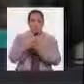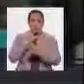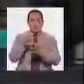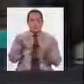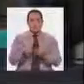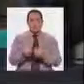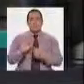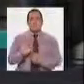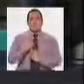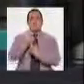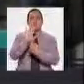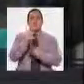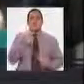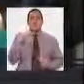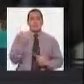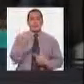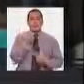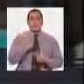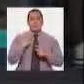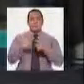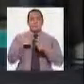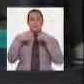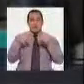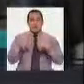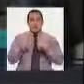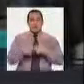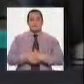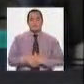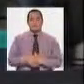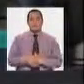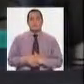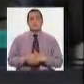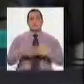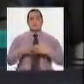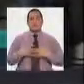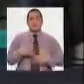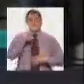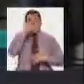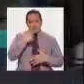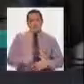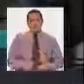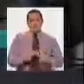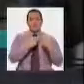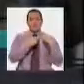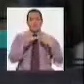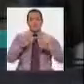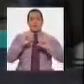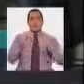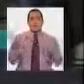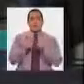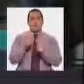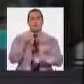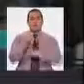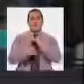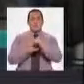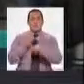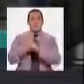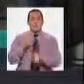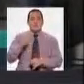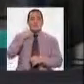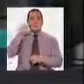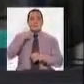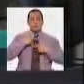en sede nacional. Por esa razón, en mi condición de agente ante la Corte Interamericana de Derechos